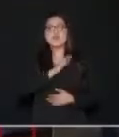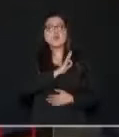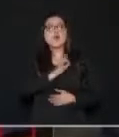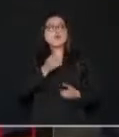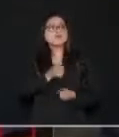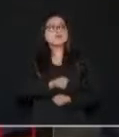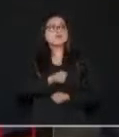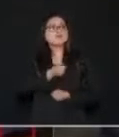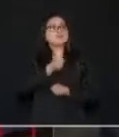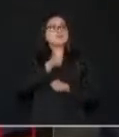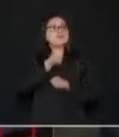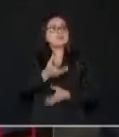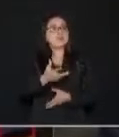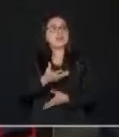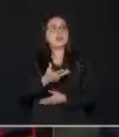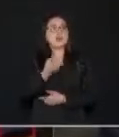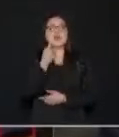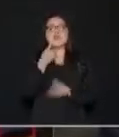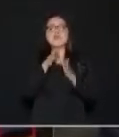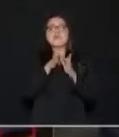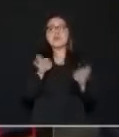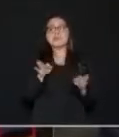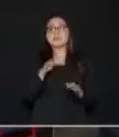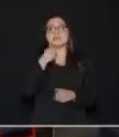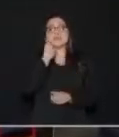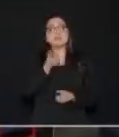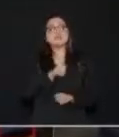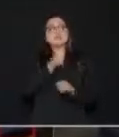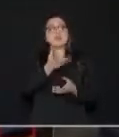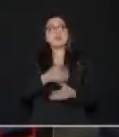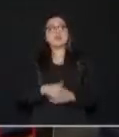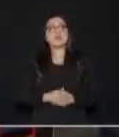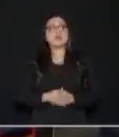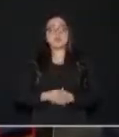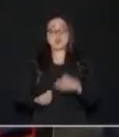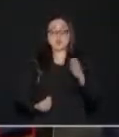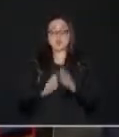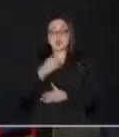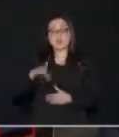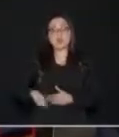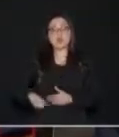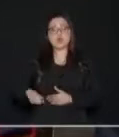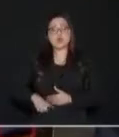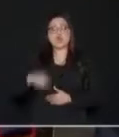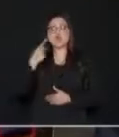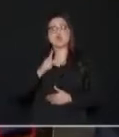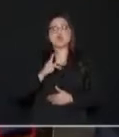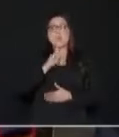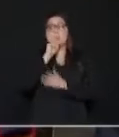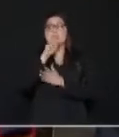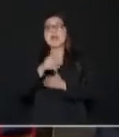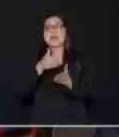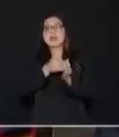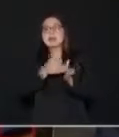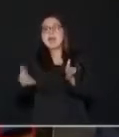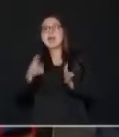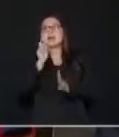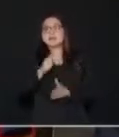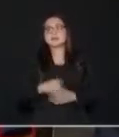en una frase el plan del nuevo gobierno responde